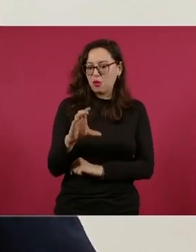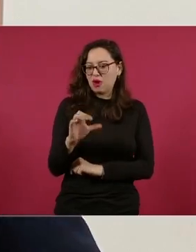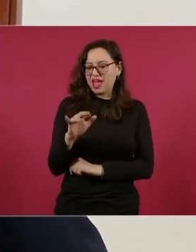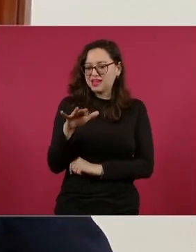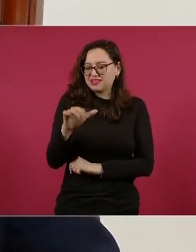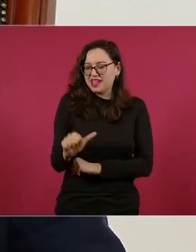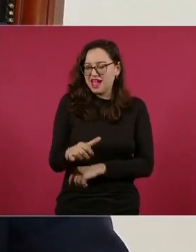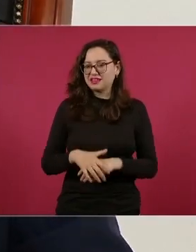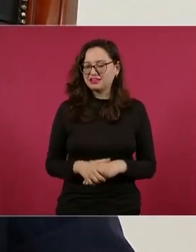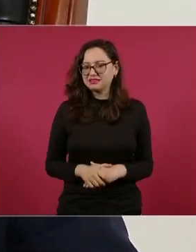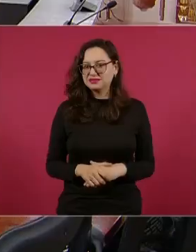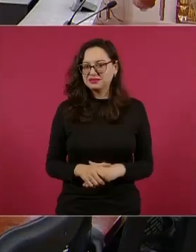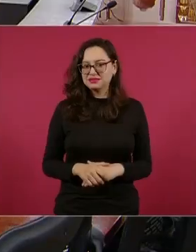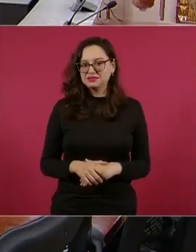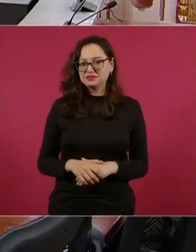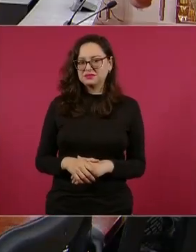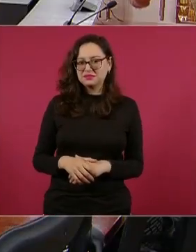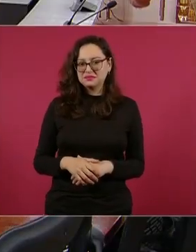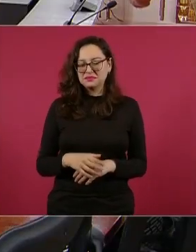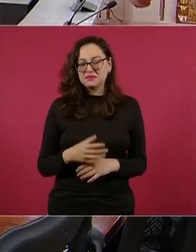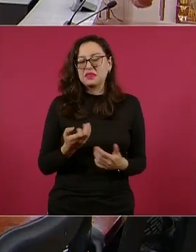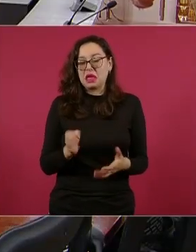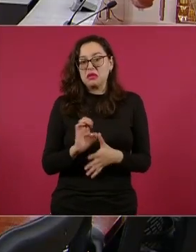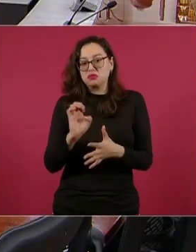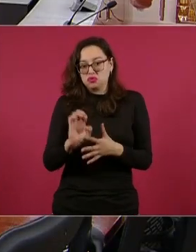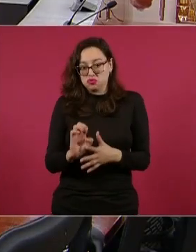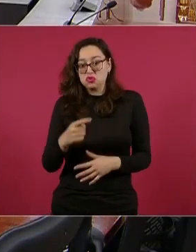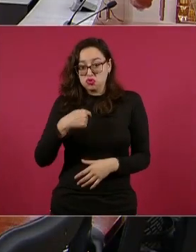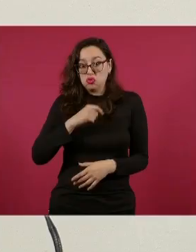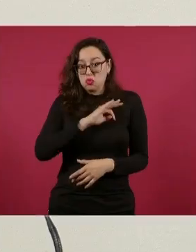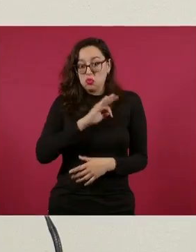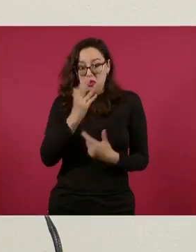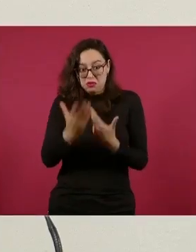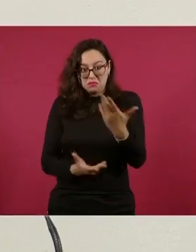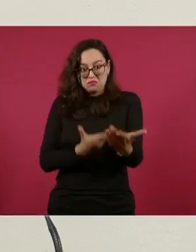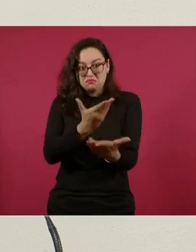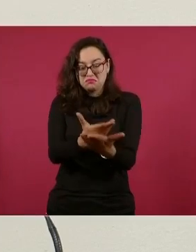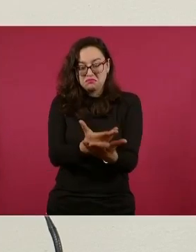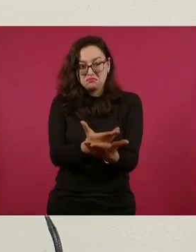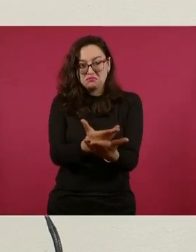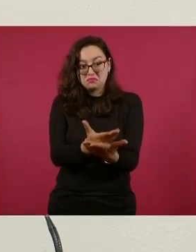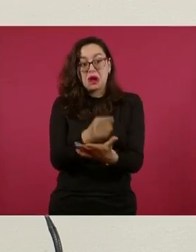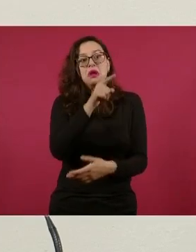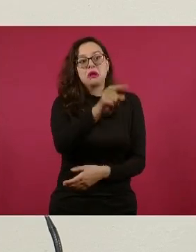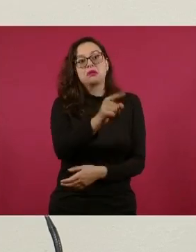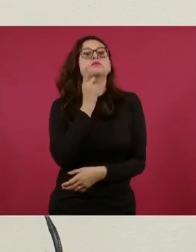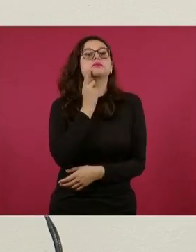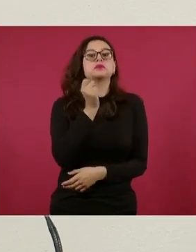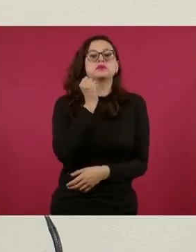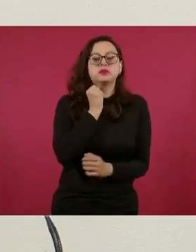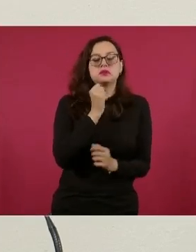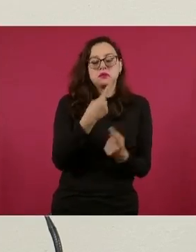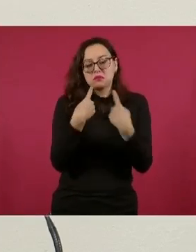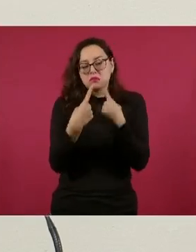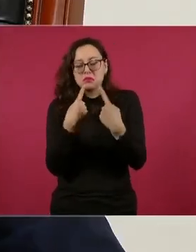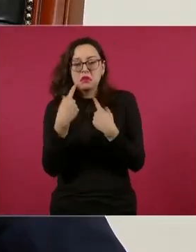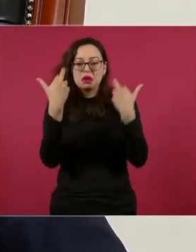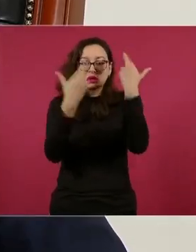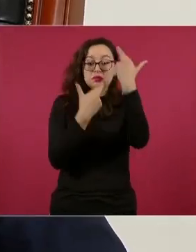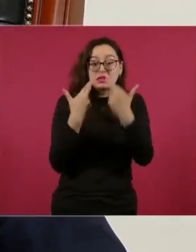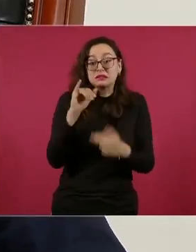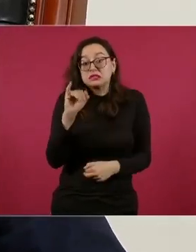Entonces, el Ejecutivo tiene esa facultad, y lo mismo el legislativo, y en el caso del legislativo es